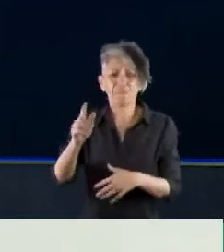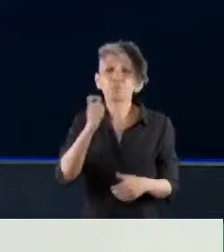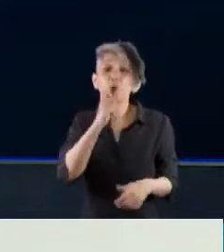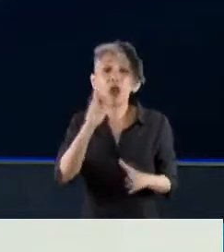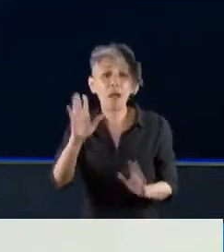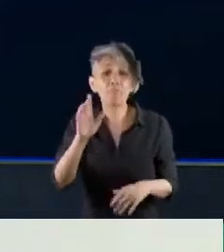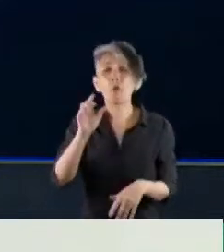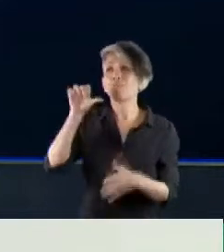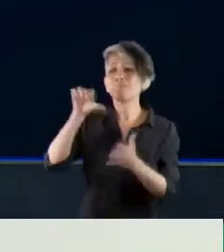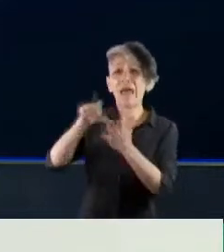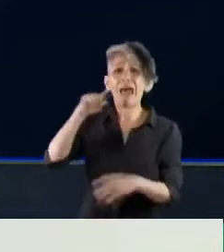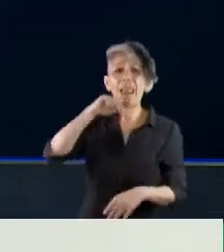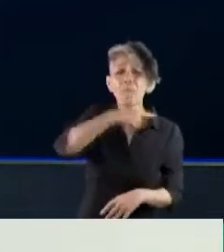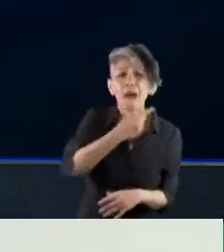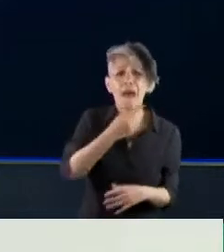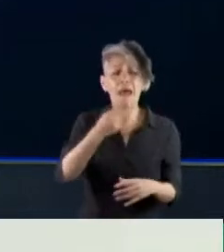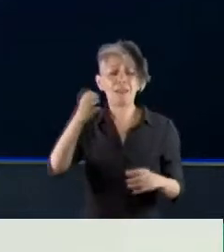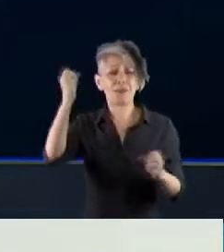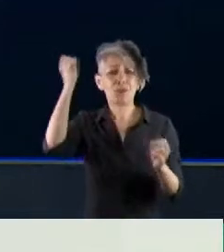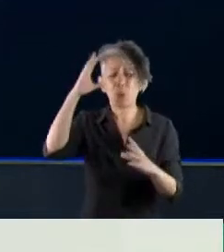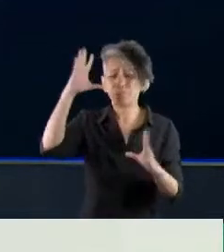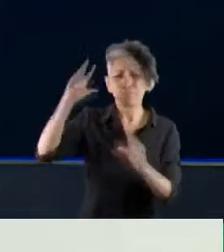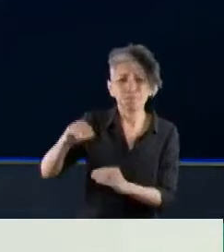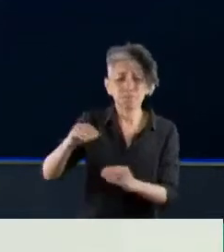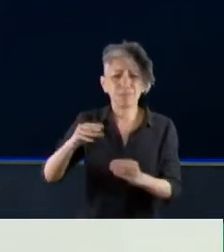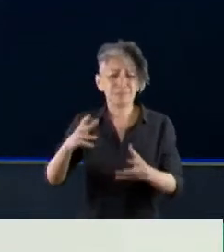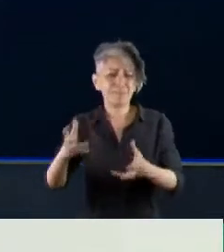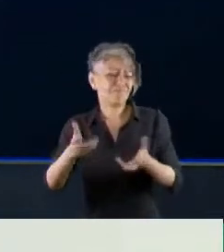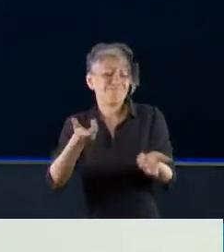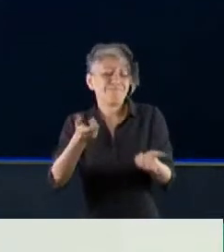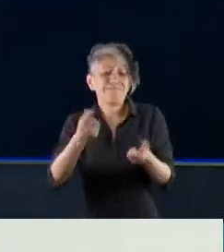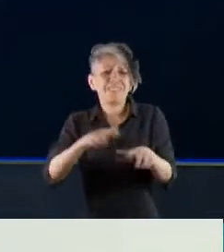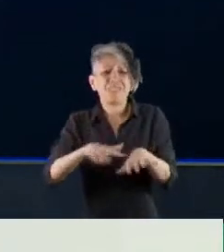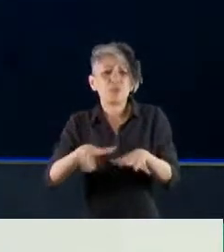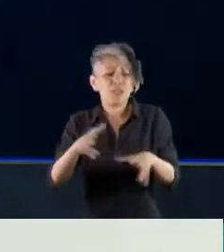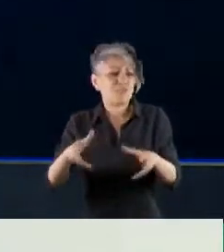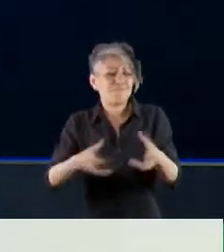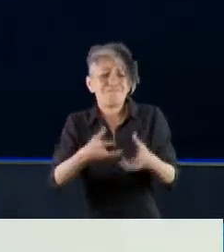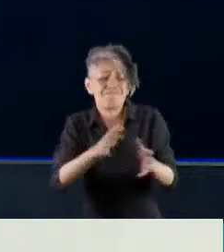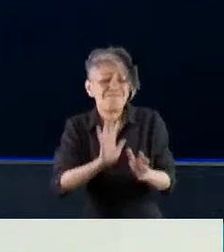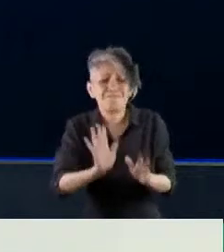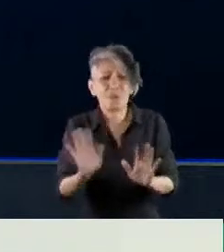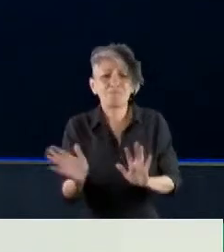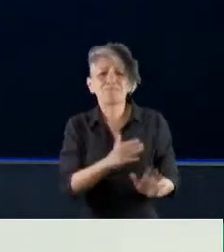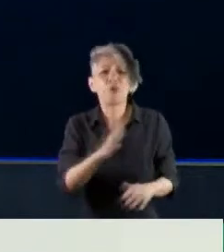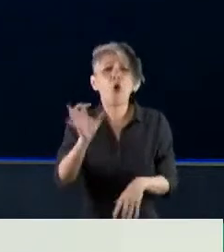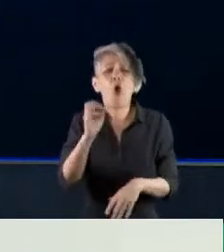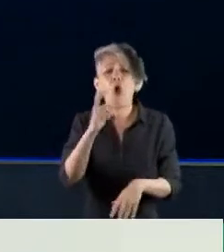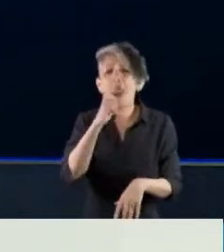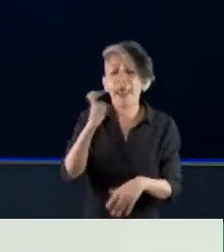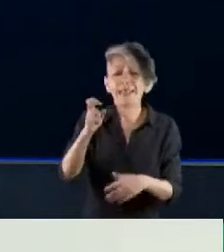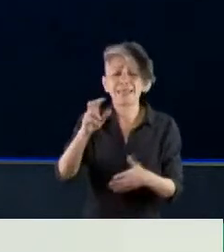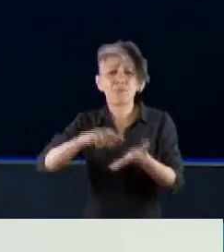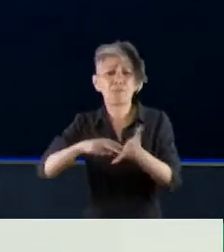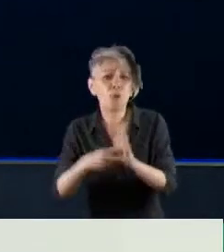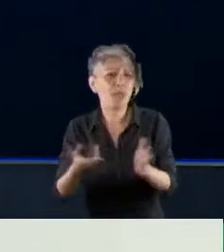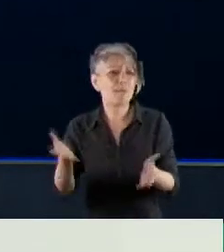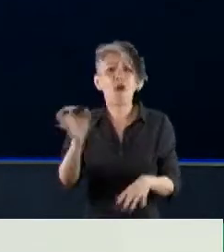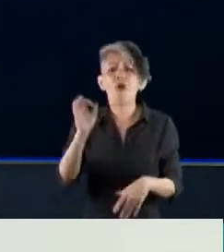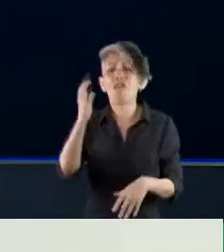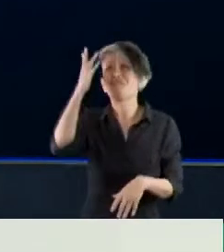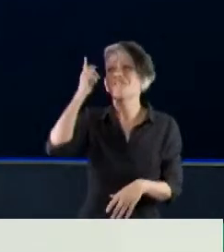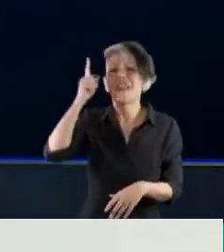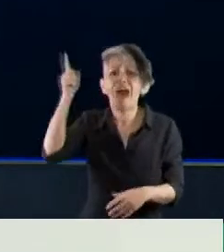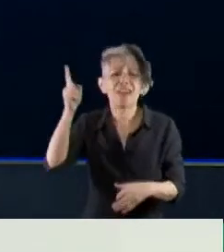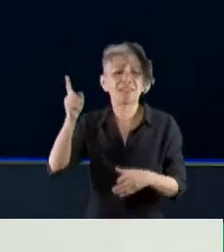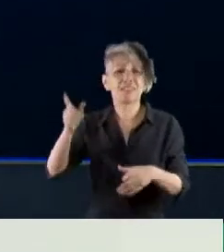pero en realidad inversiones importantes no hay, ni siquiera inversión pública. Claro. Acá fíjese que en Tucumán celebramos